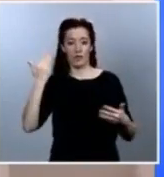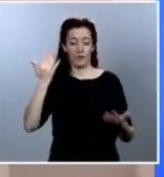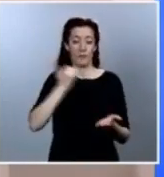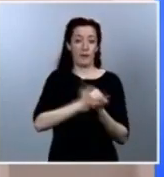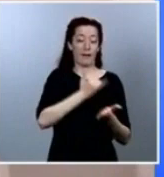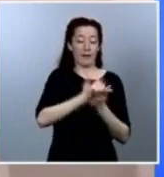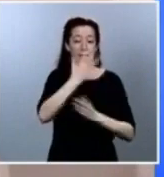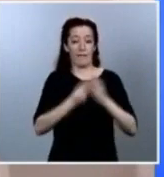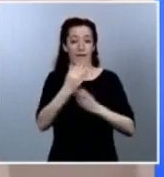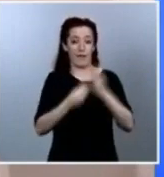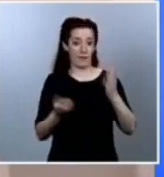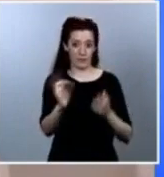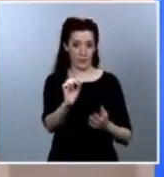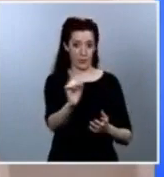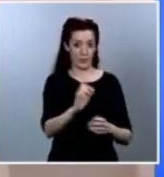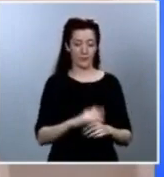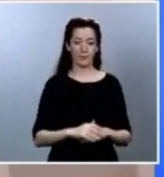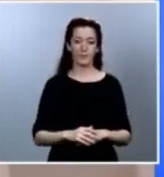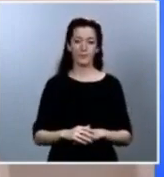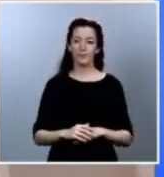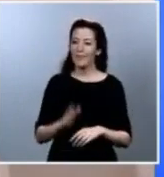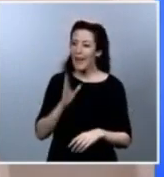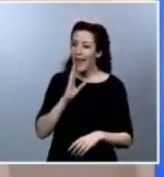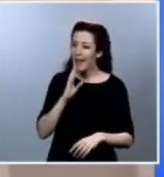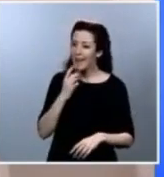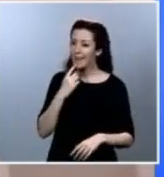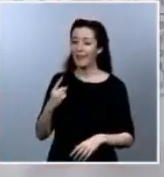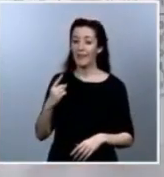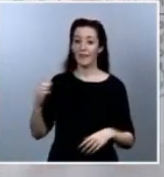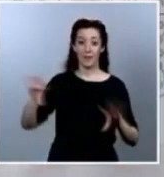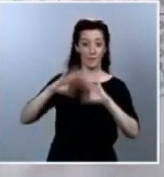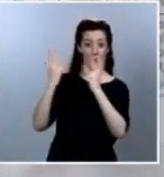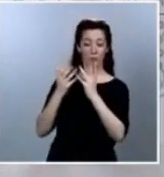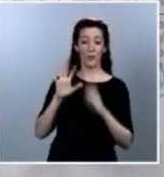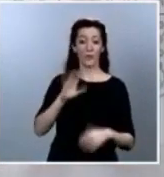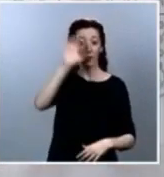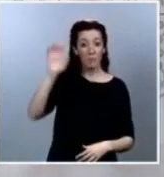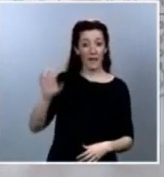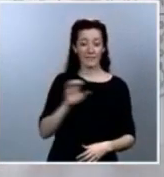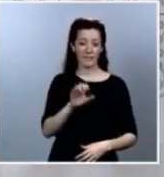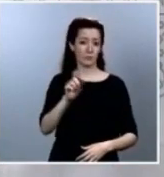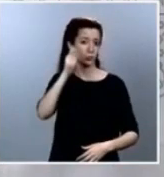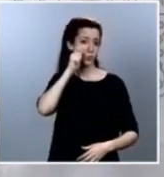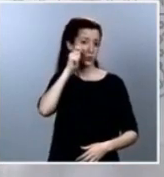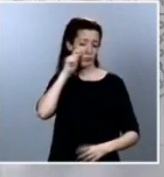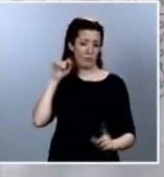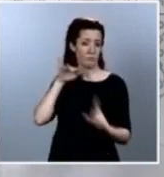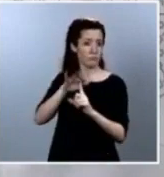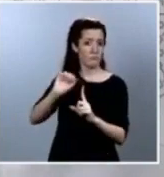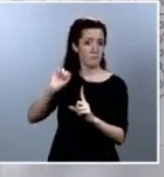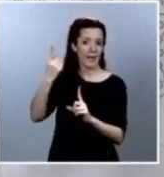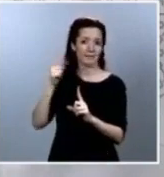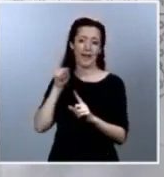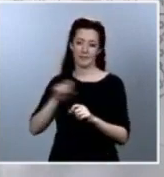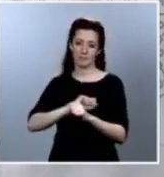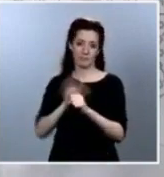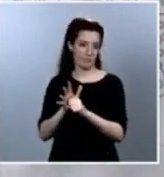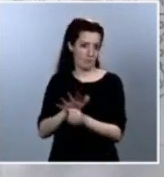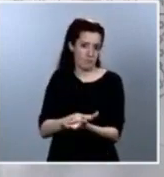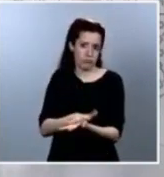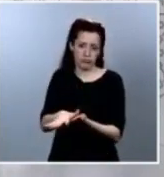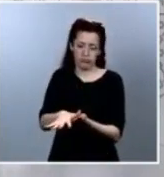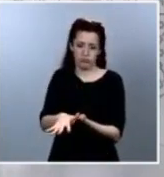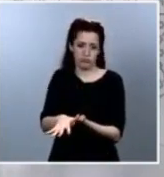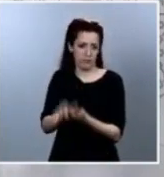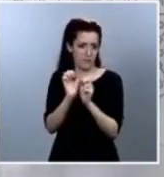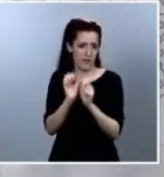el virus se está ensañando con los cinco países que tienen más viajeros internacionales. Quería preguntarle si esa es la explicación que da el gobierno a que